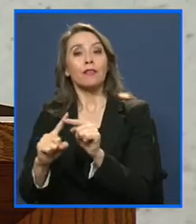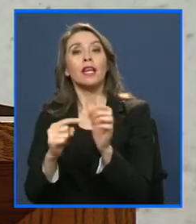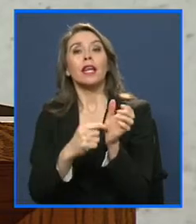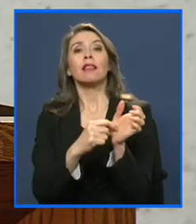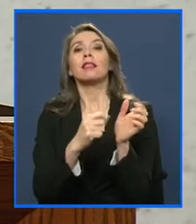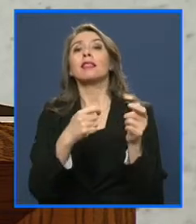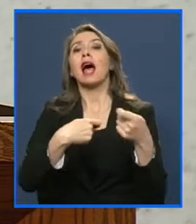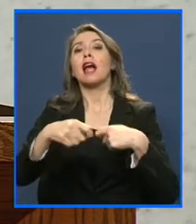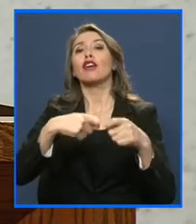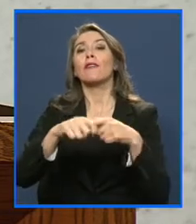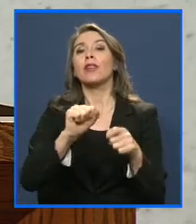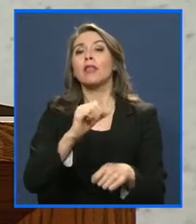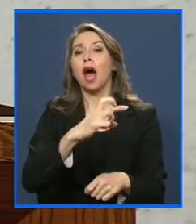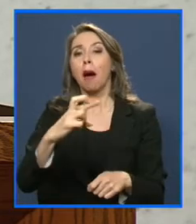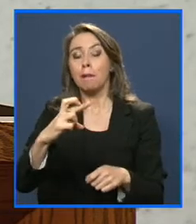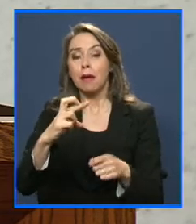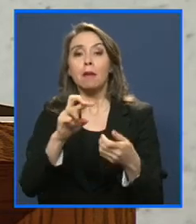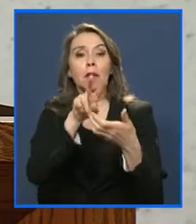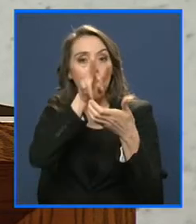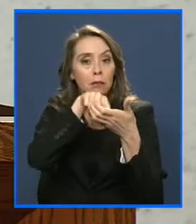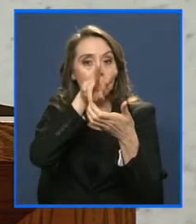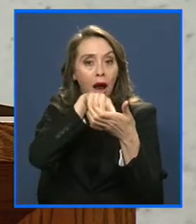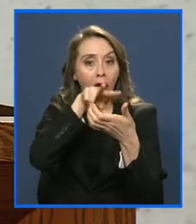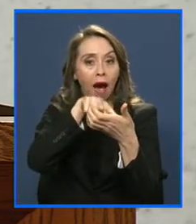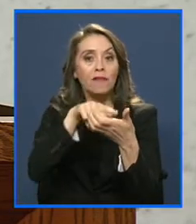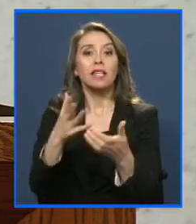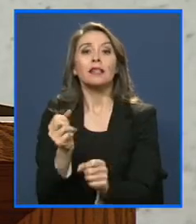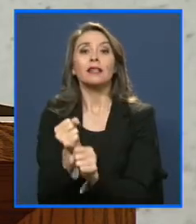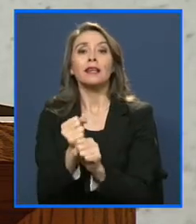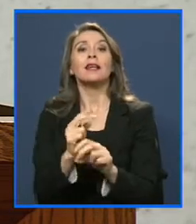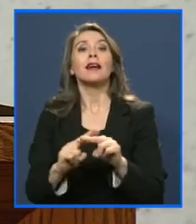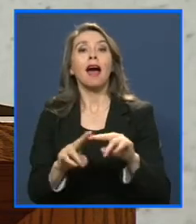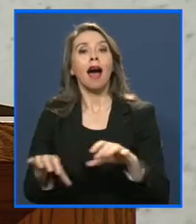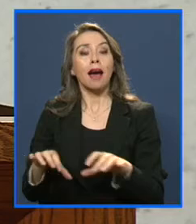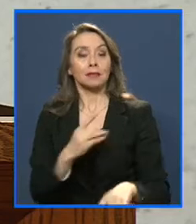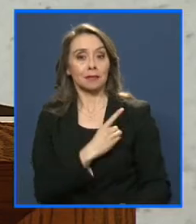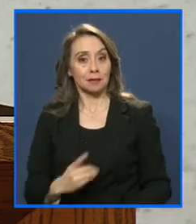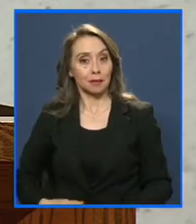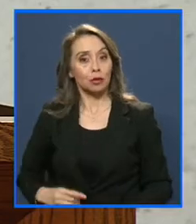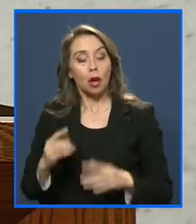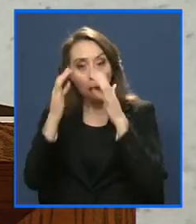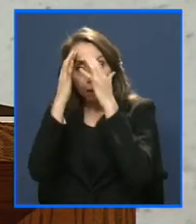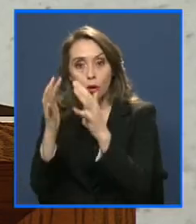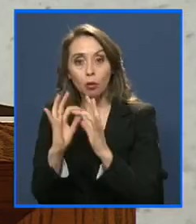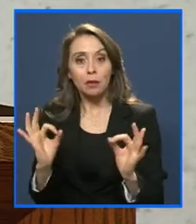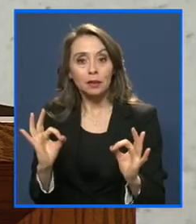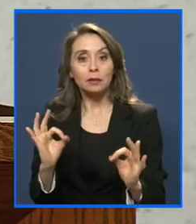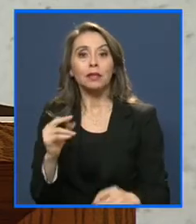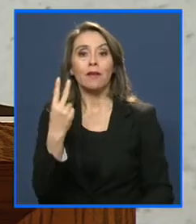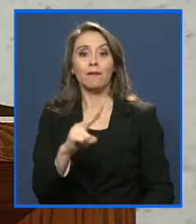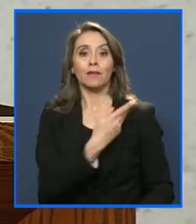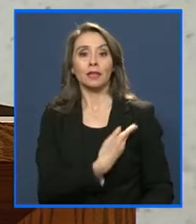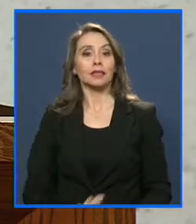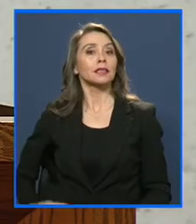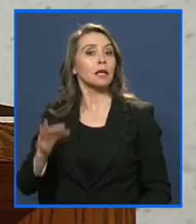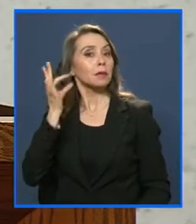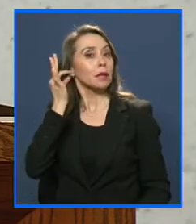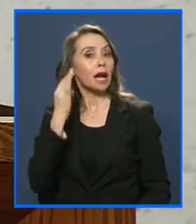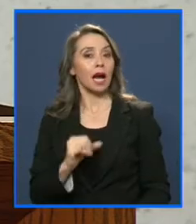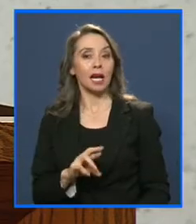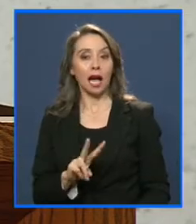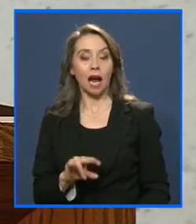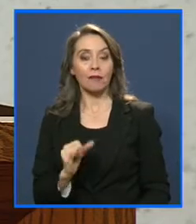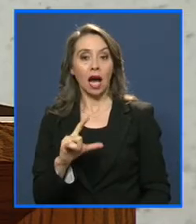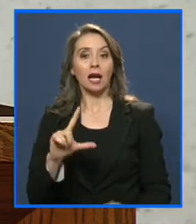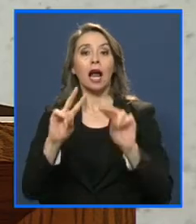para seguir la actividad parlamentaria preocupación especial de nuestra vicepresidenta carvajal ha sido